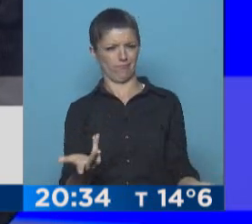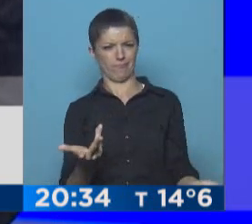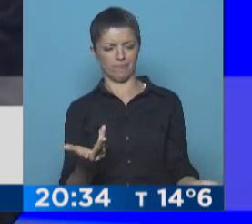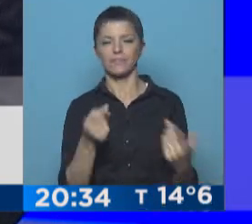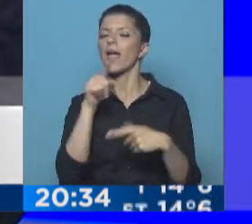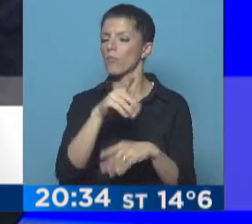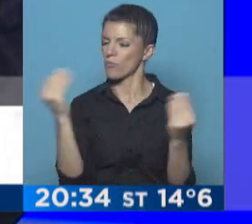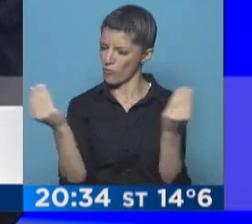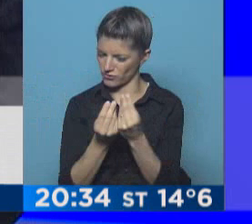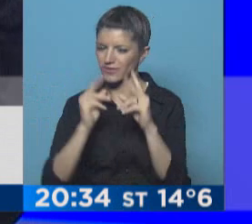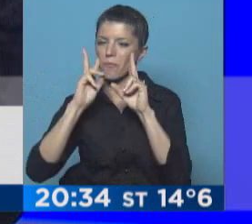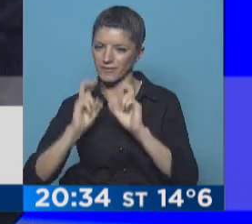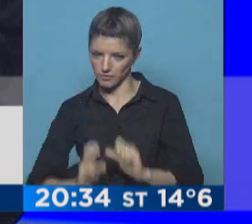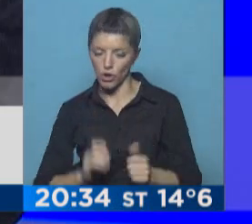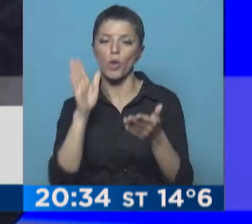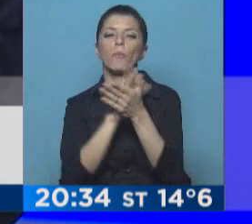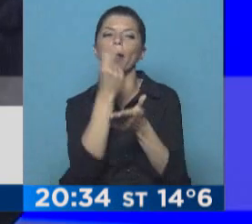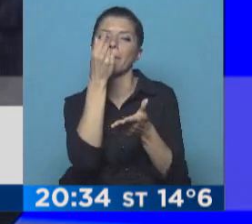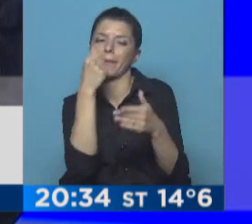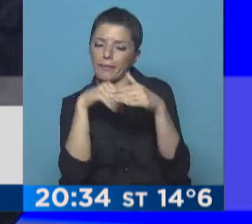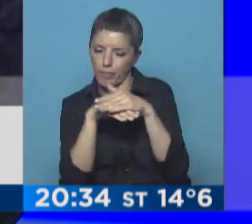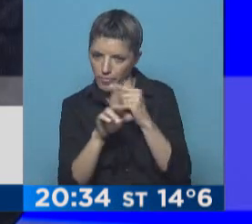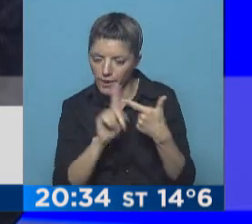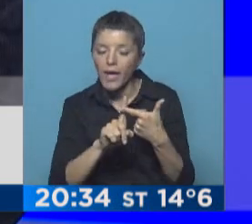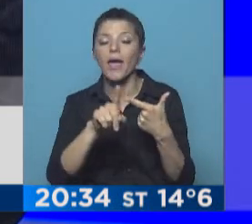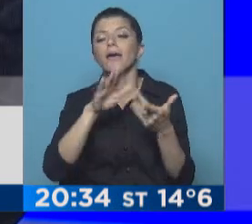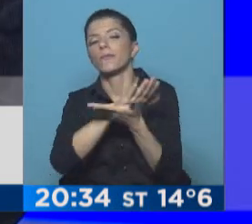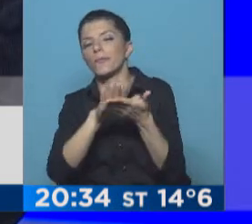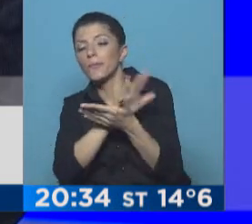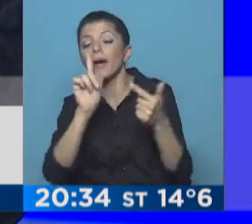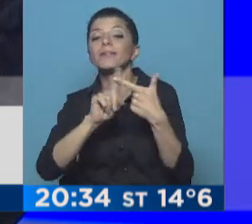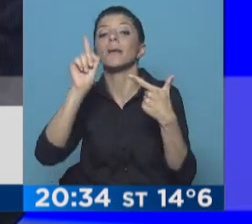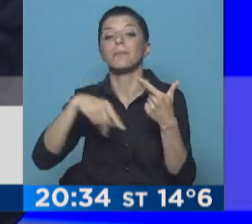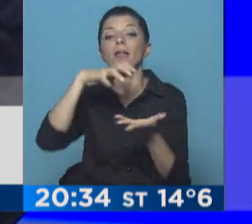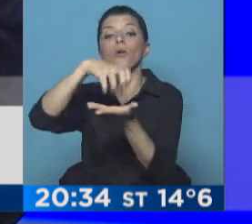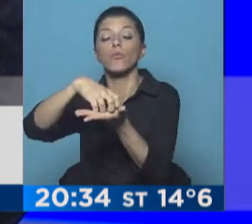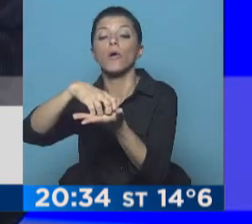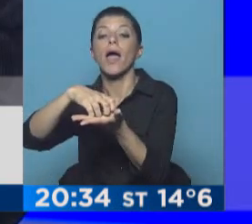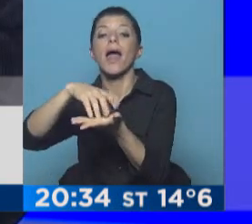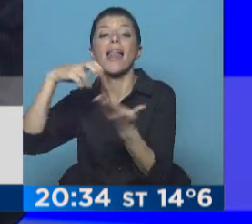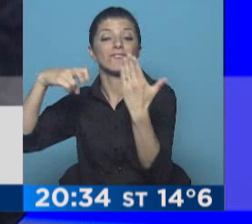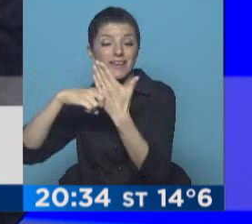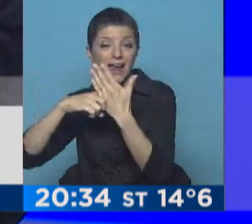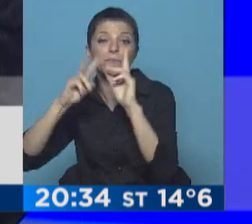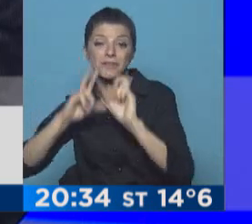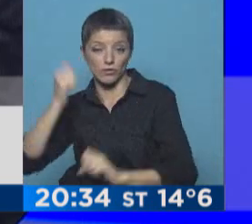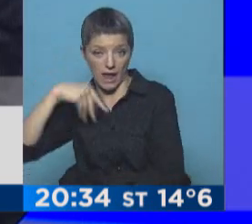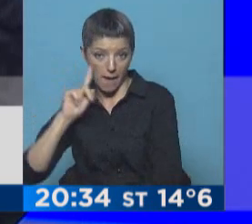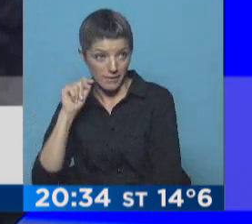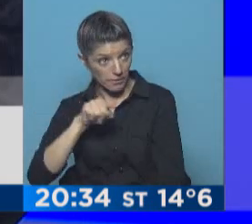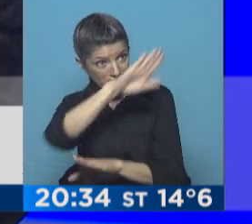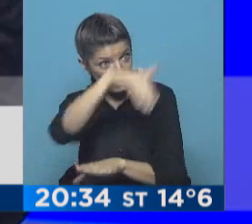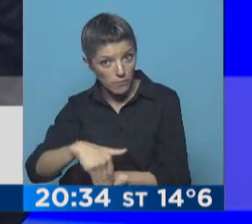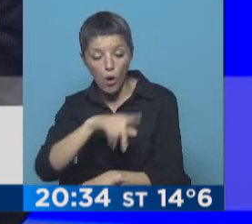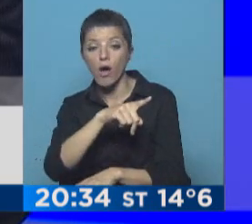sabidas por enriquecimiento ilícito la ufi la unión de fiscal la unidad de Fiscales de amia también ha convocado y